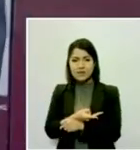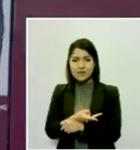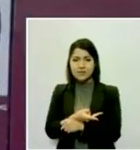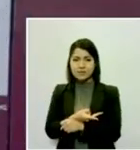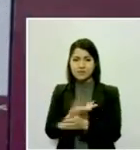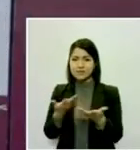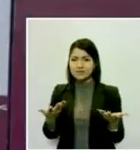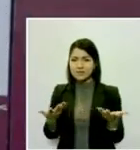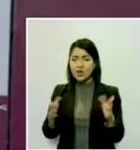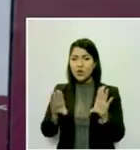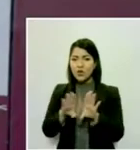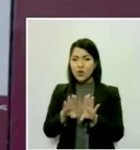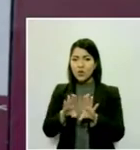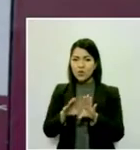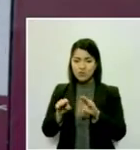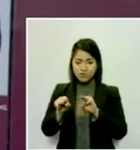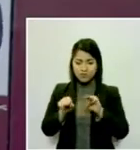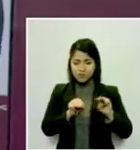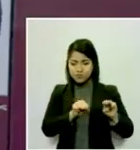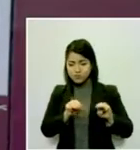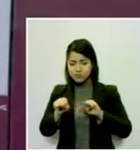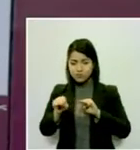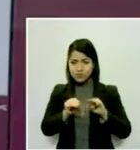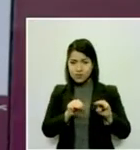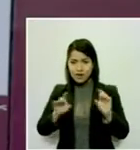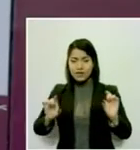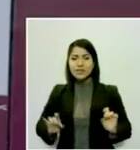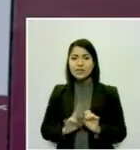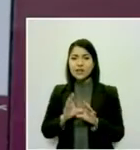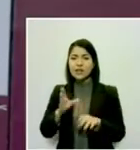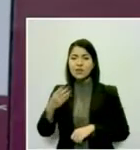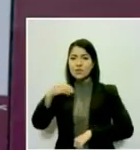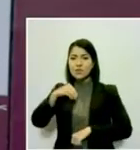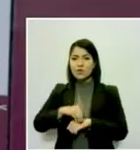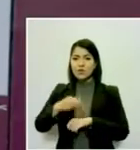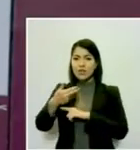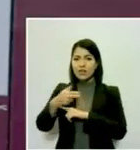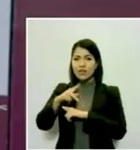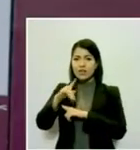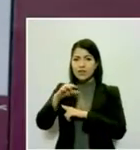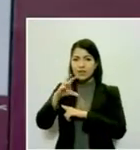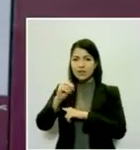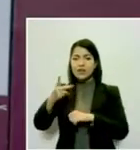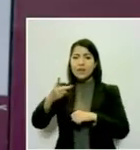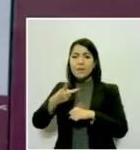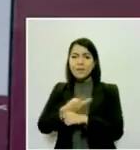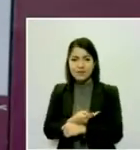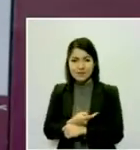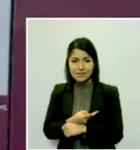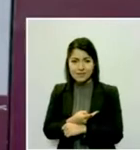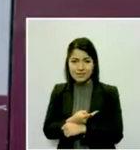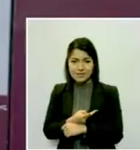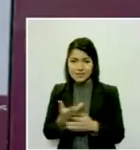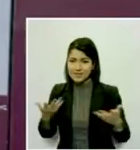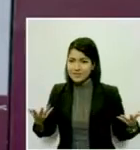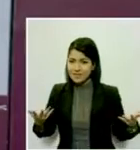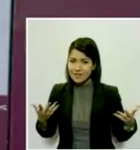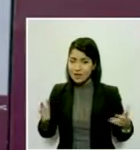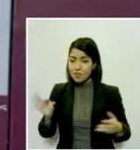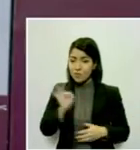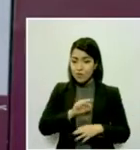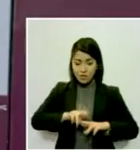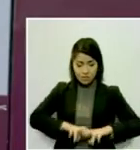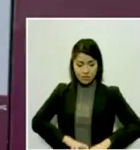ahora sí que pantanosas, se mueven, y si le pones concreto hidráulico, lo que puede ocurrir es que truene